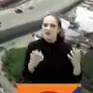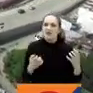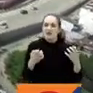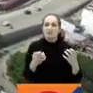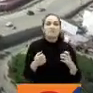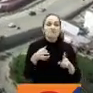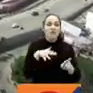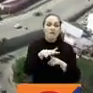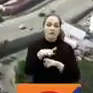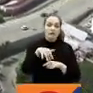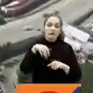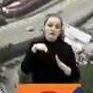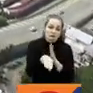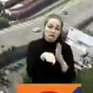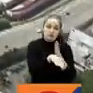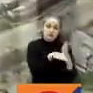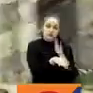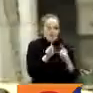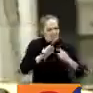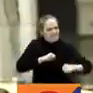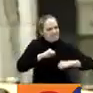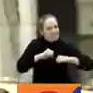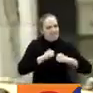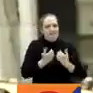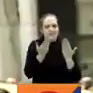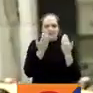golpea a todos los sectores sociales.